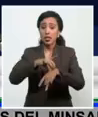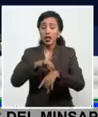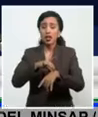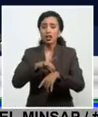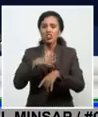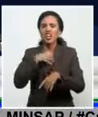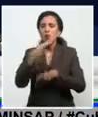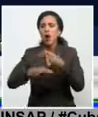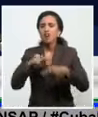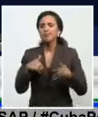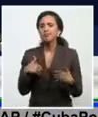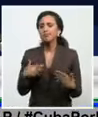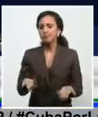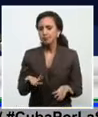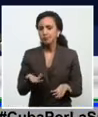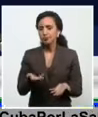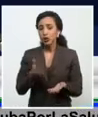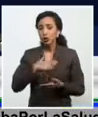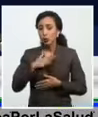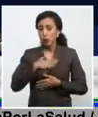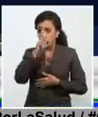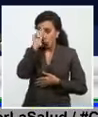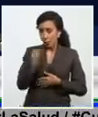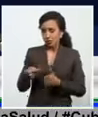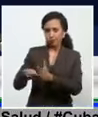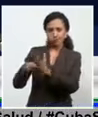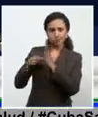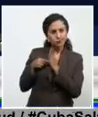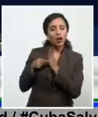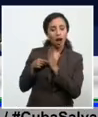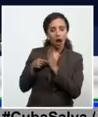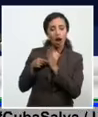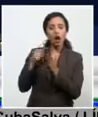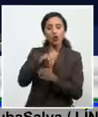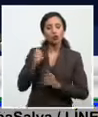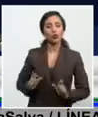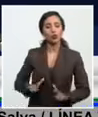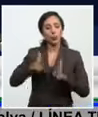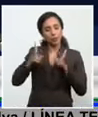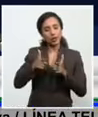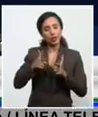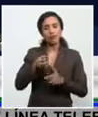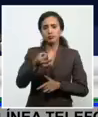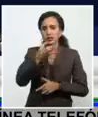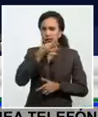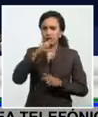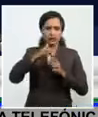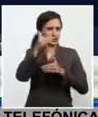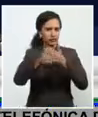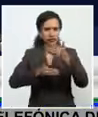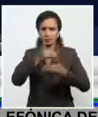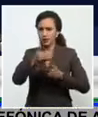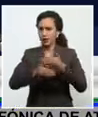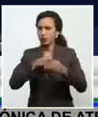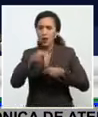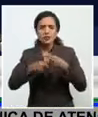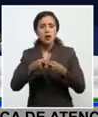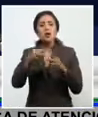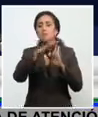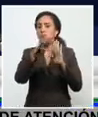es lo que nuestros médicos nos recomiendan, nuestro tratamiento, nuestras medidas de